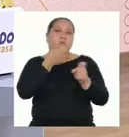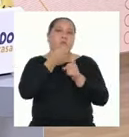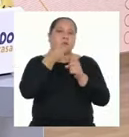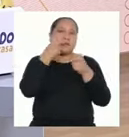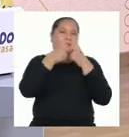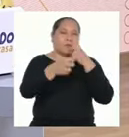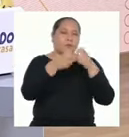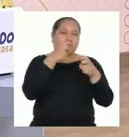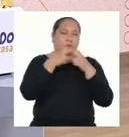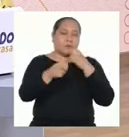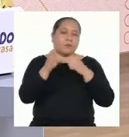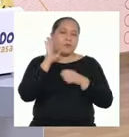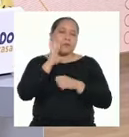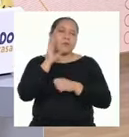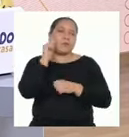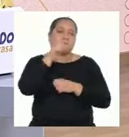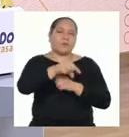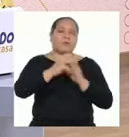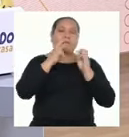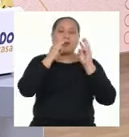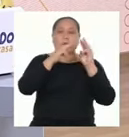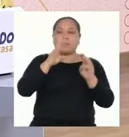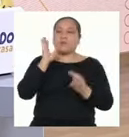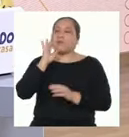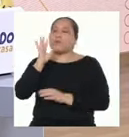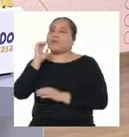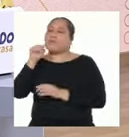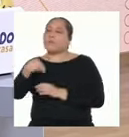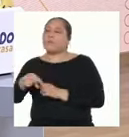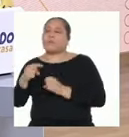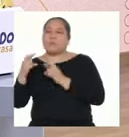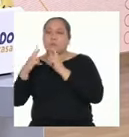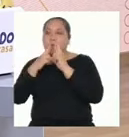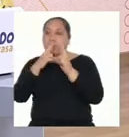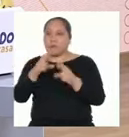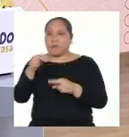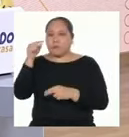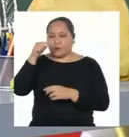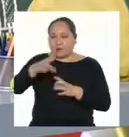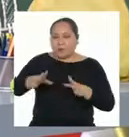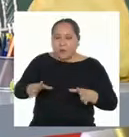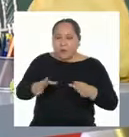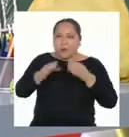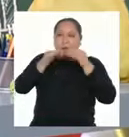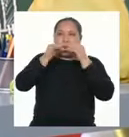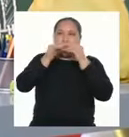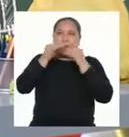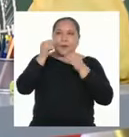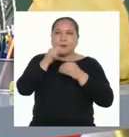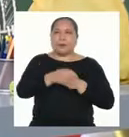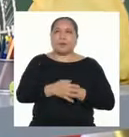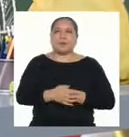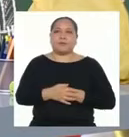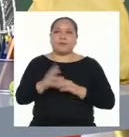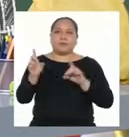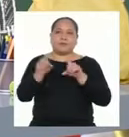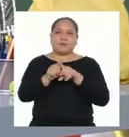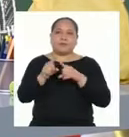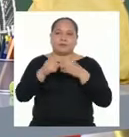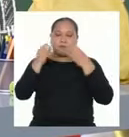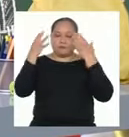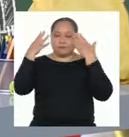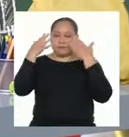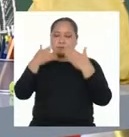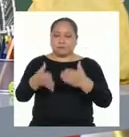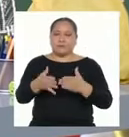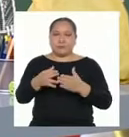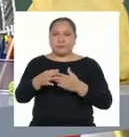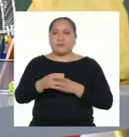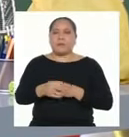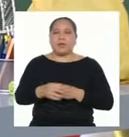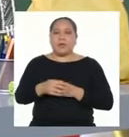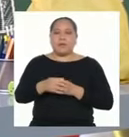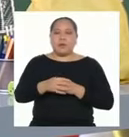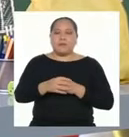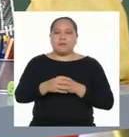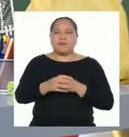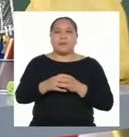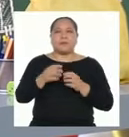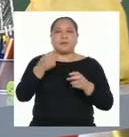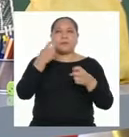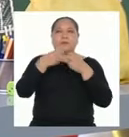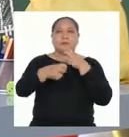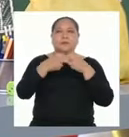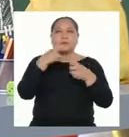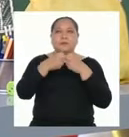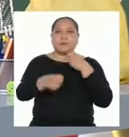la contaminación del mar y ríos a partir de los plásticos. Y específicamente el impacto en las